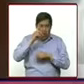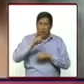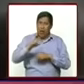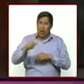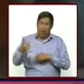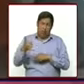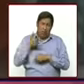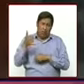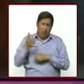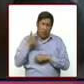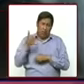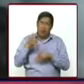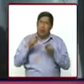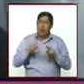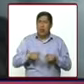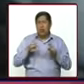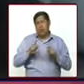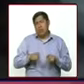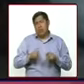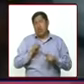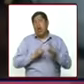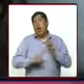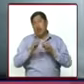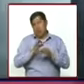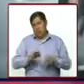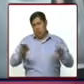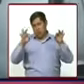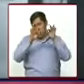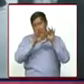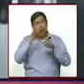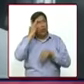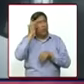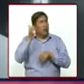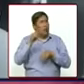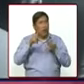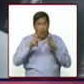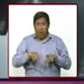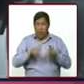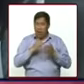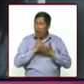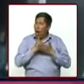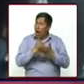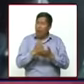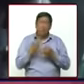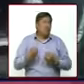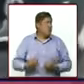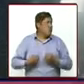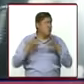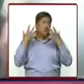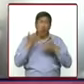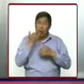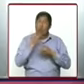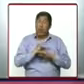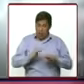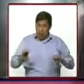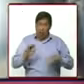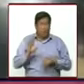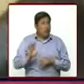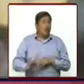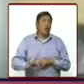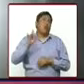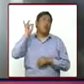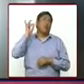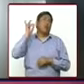recibían llamadas de la ciudadanía. Y hay algo que resaltar porque la ciudadanía ayudó mucho a que estas menores sean